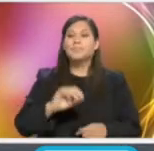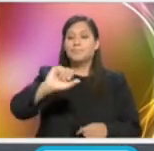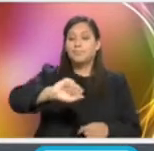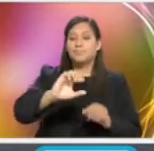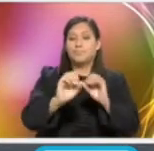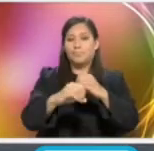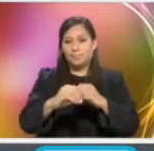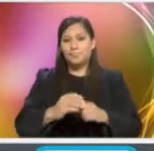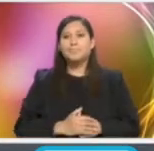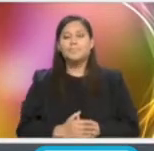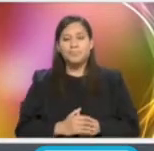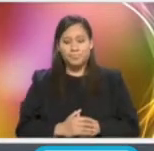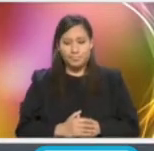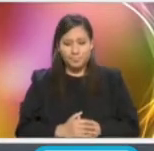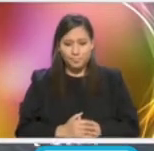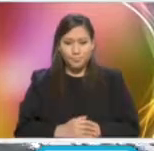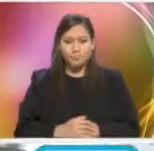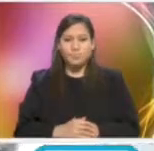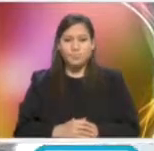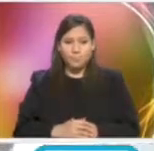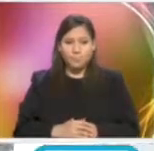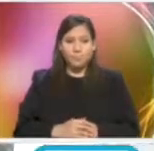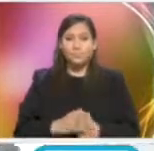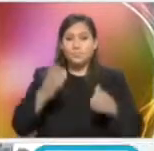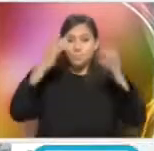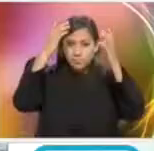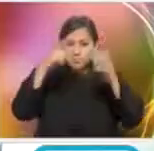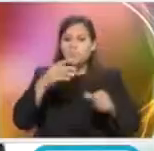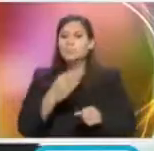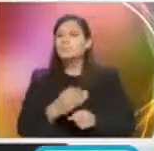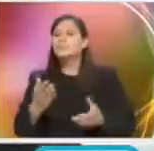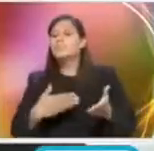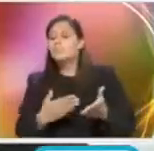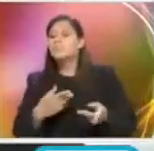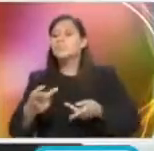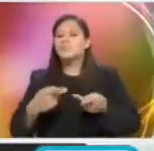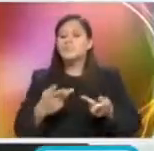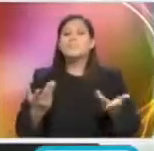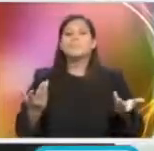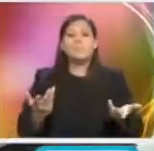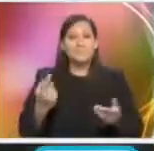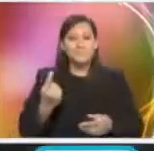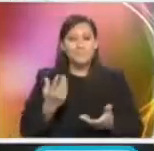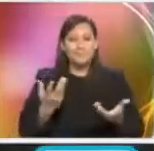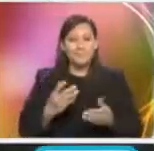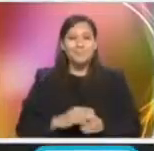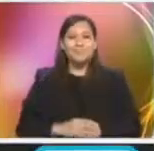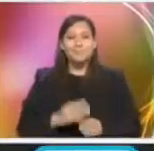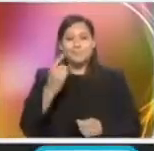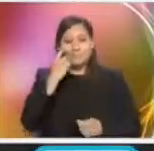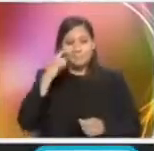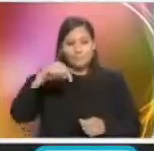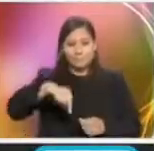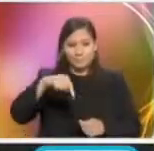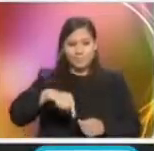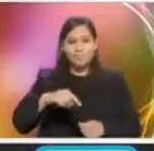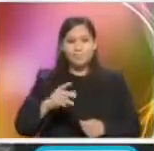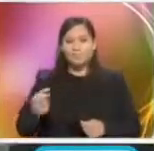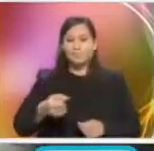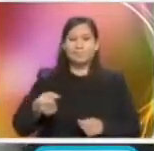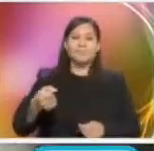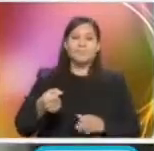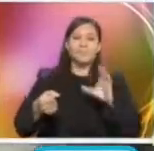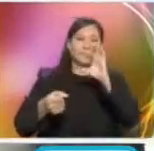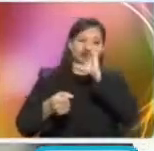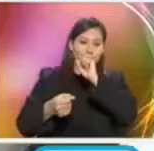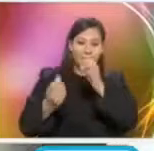y pimienta al gusto. Exacto. Chef, ¿qué estás haciendo? ¿Qué estás mira. haciendo? Ya tenemos aquí, como ya estaba súper caliente